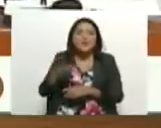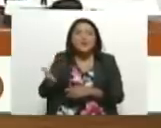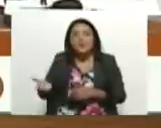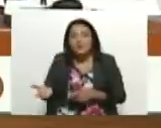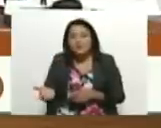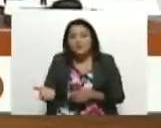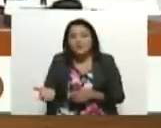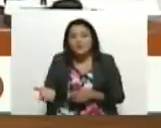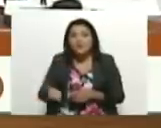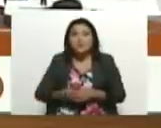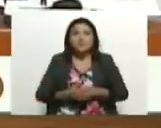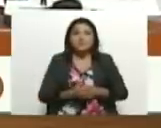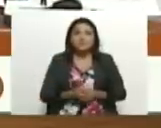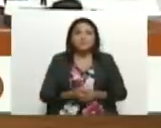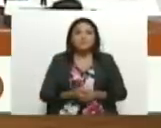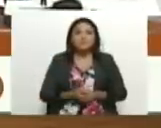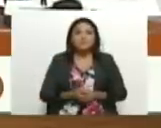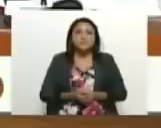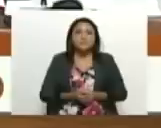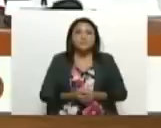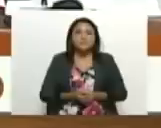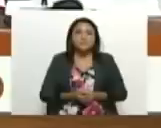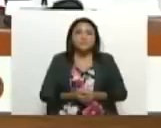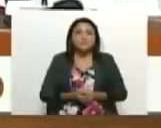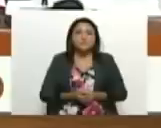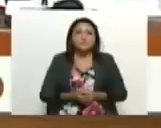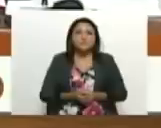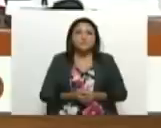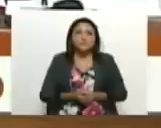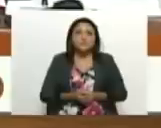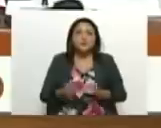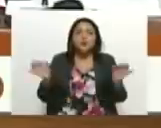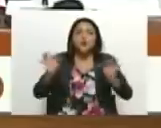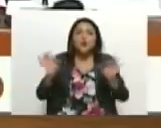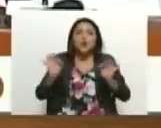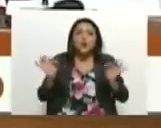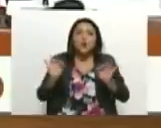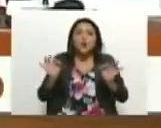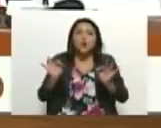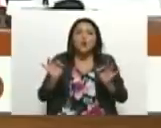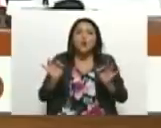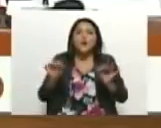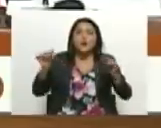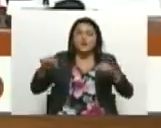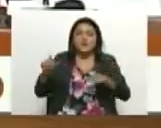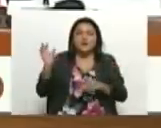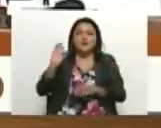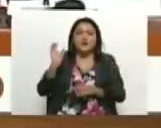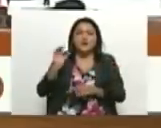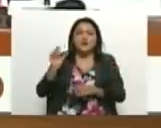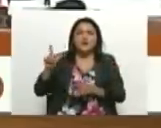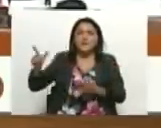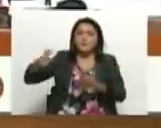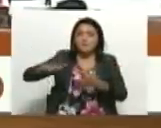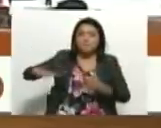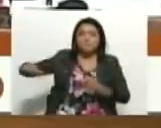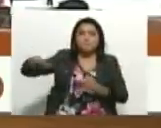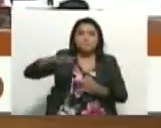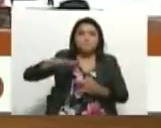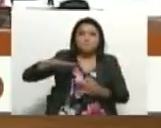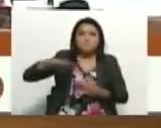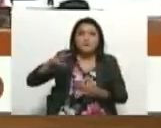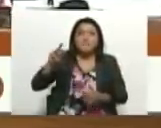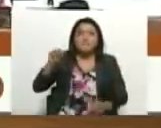O de repente aquí en las Mercedes, que los edificios eran... Por eso hay que